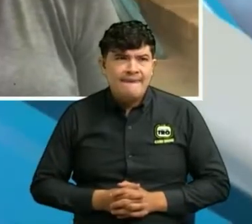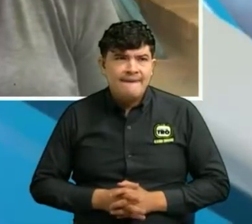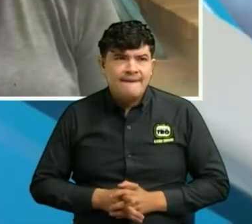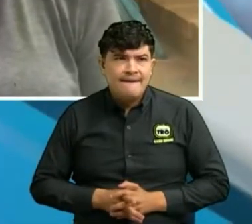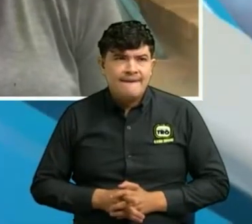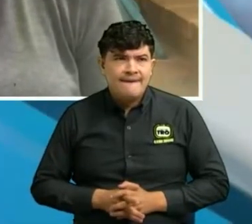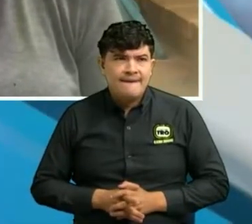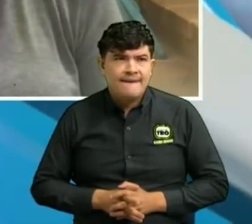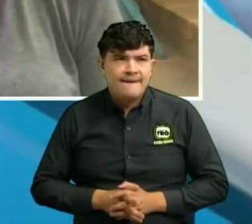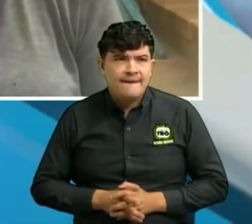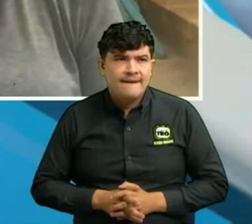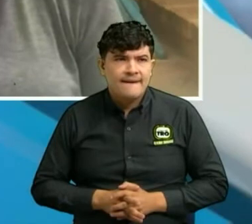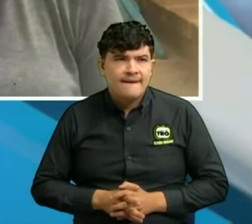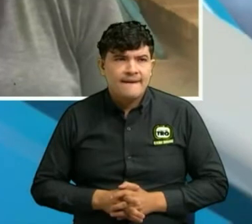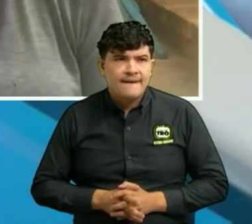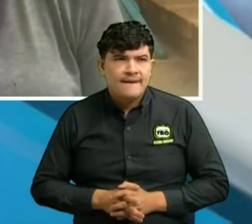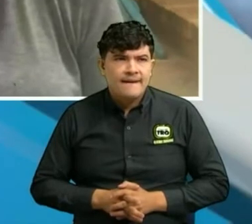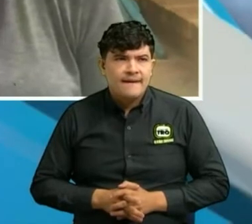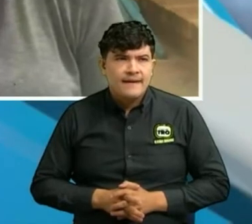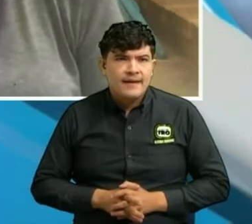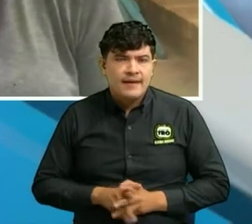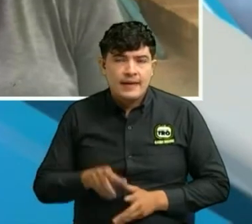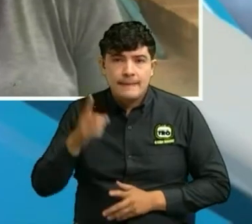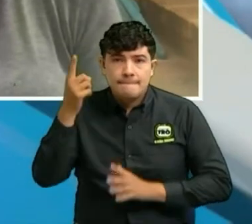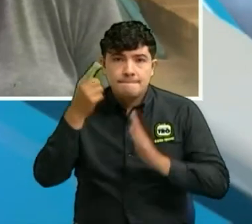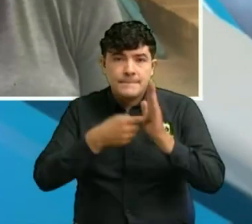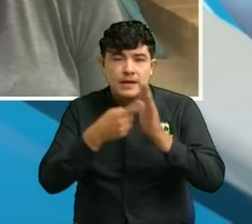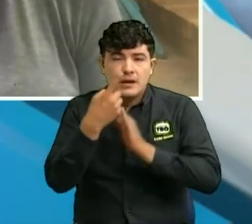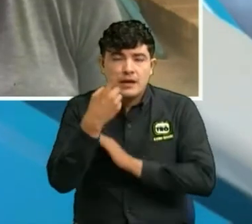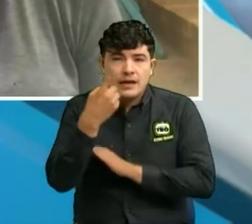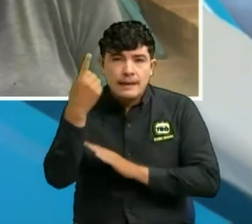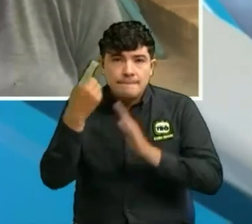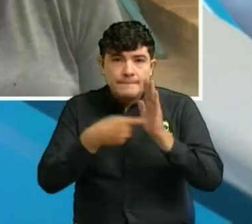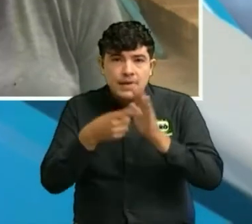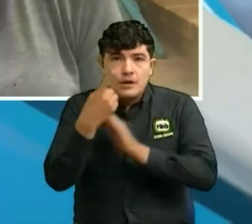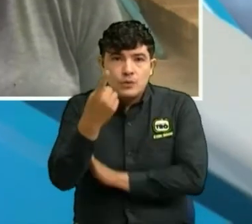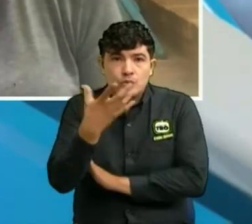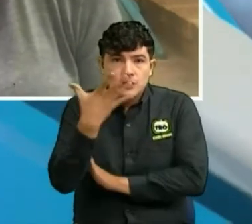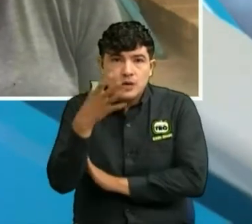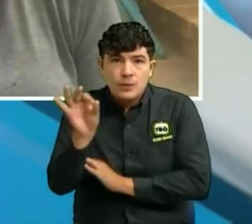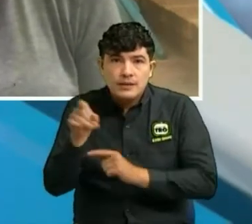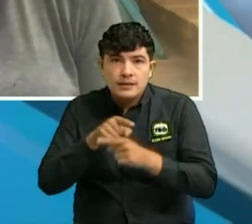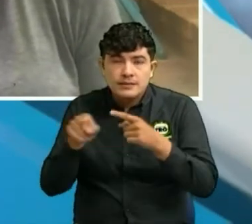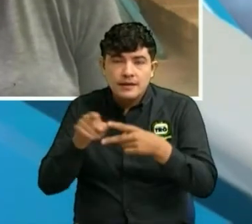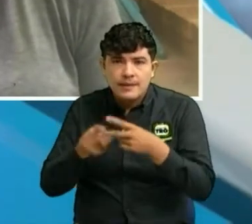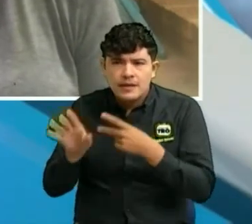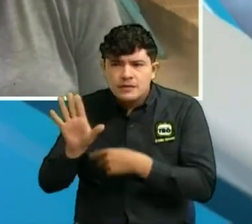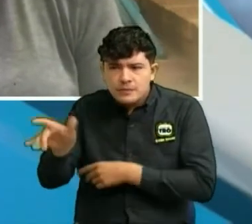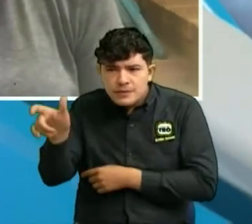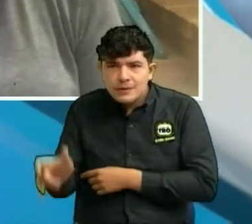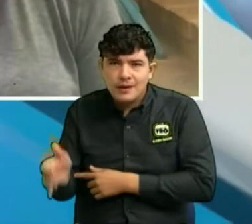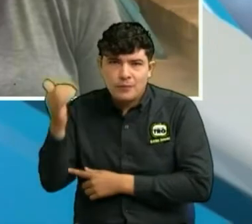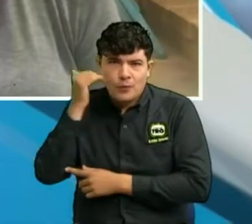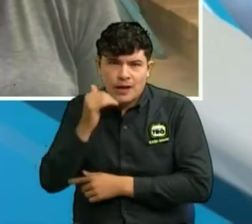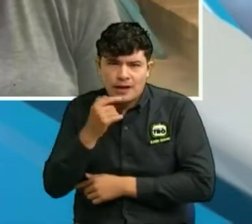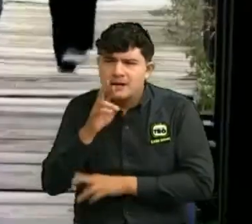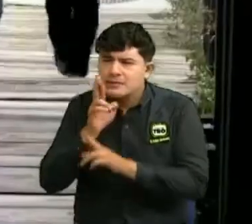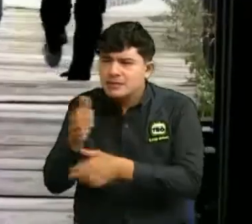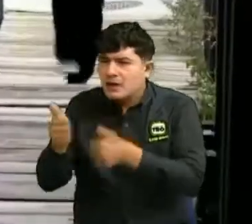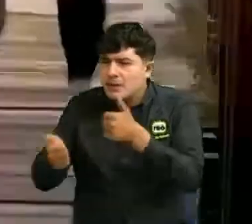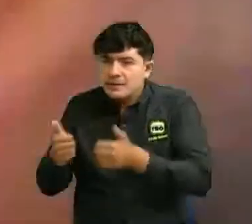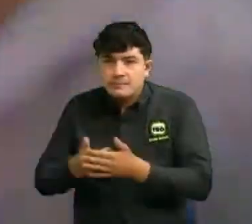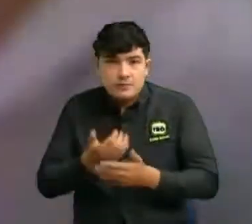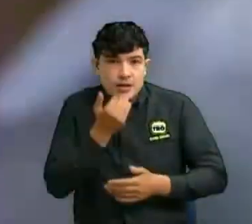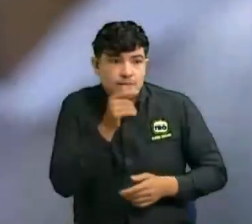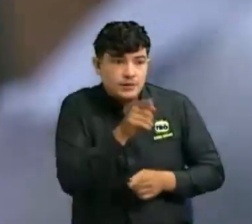1,150, perdón. 1,150. Abogado, son 1,150 semanas. ¿Y una mujer? ¿Qué podemos decirle, abogado? Depende, si